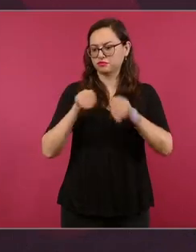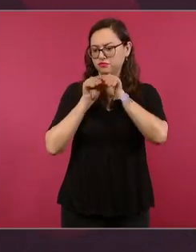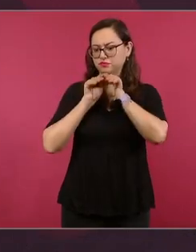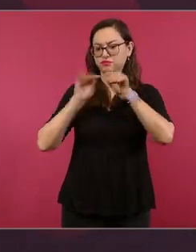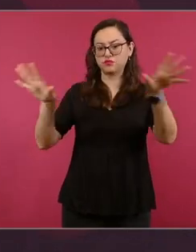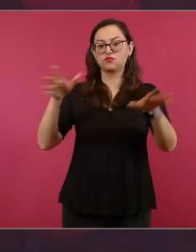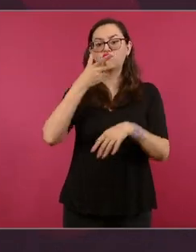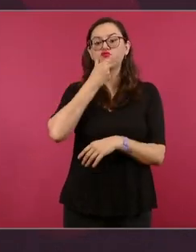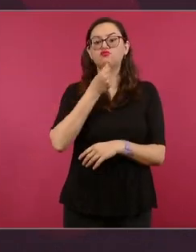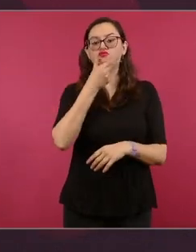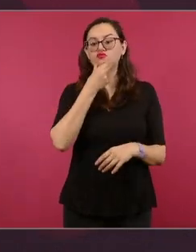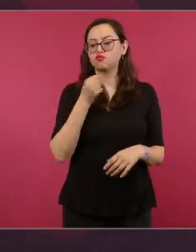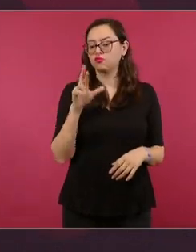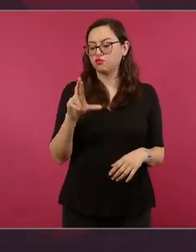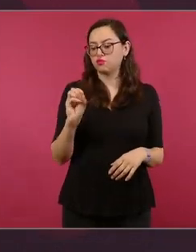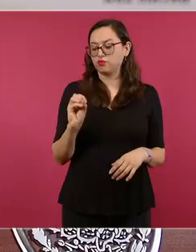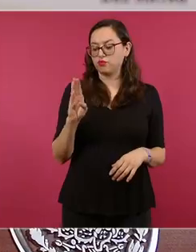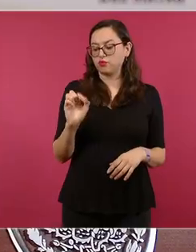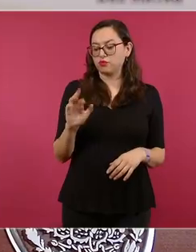Roberto Madrazo,